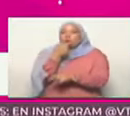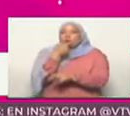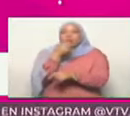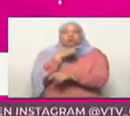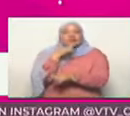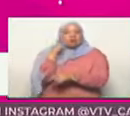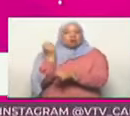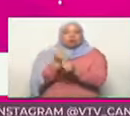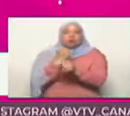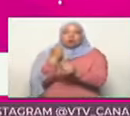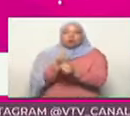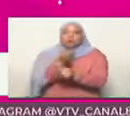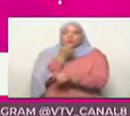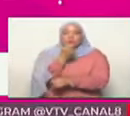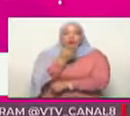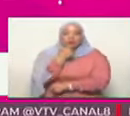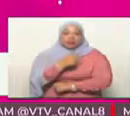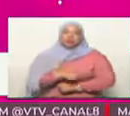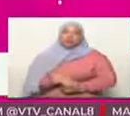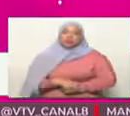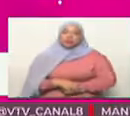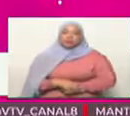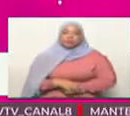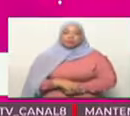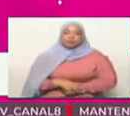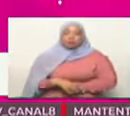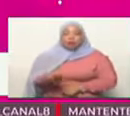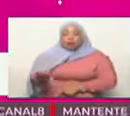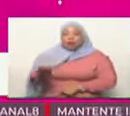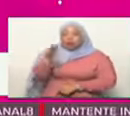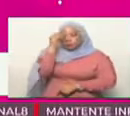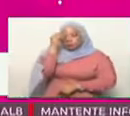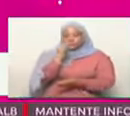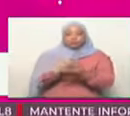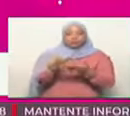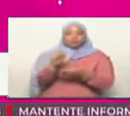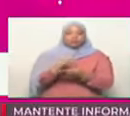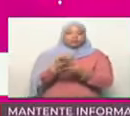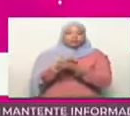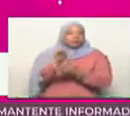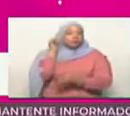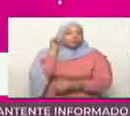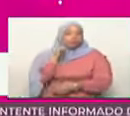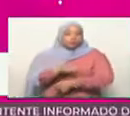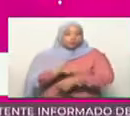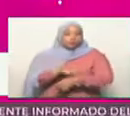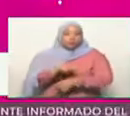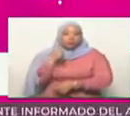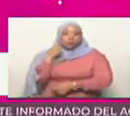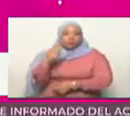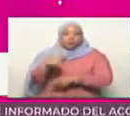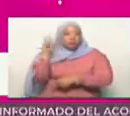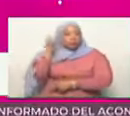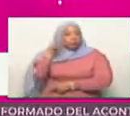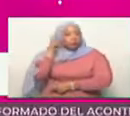también. Oye, buenísimo. Toma nota, Gabriela, Alberto. Y aquí tenemos al